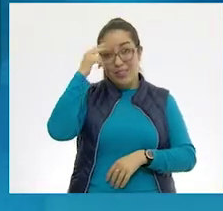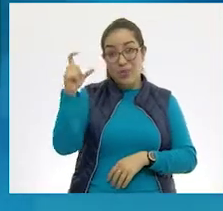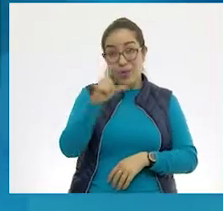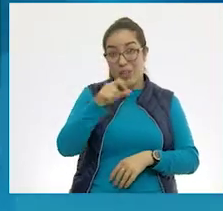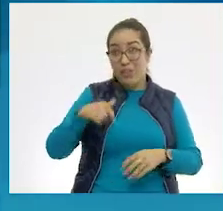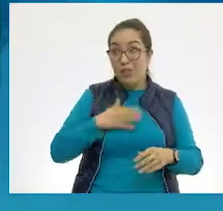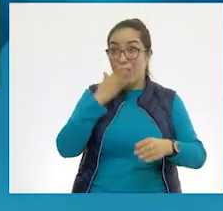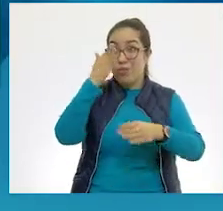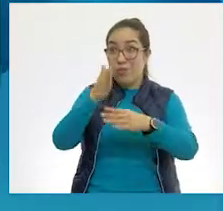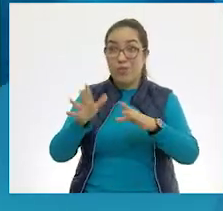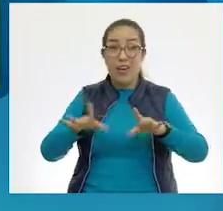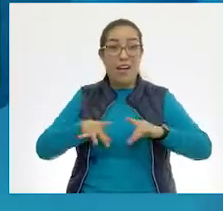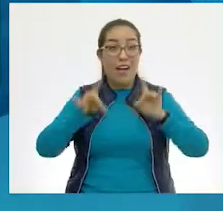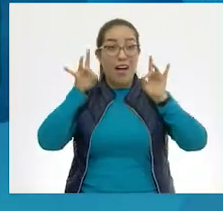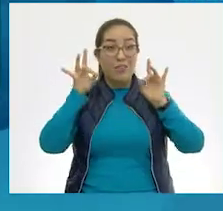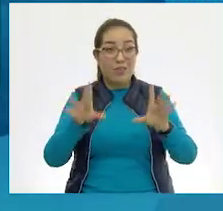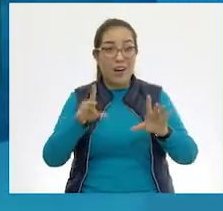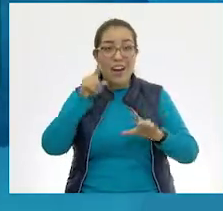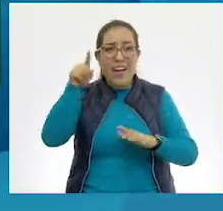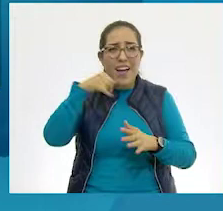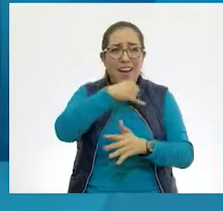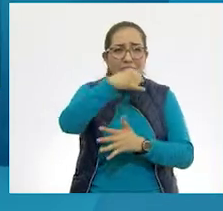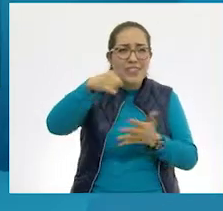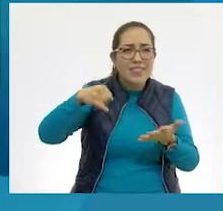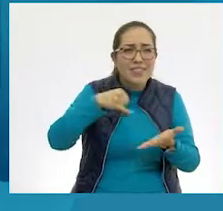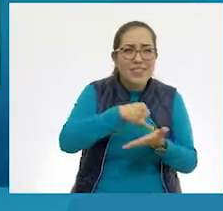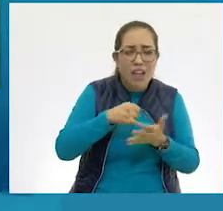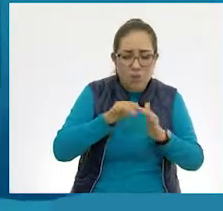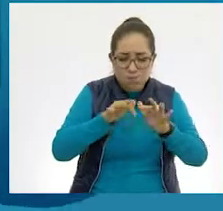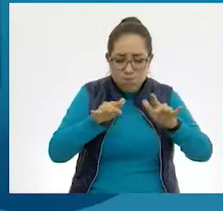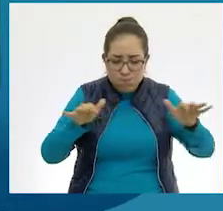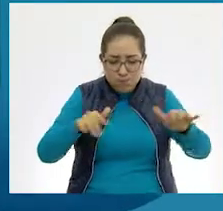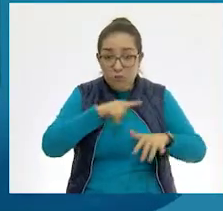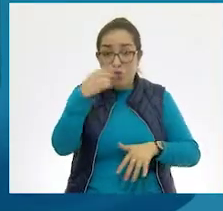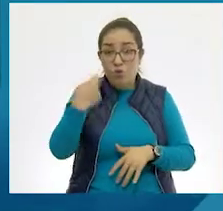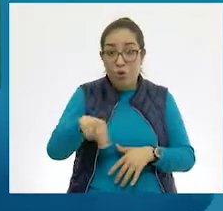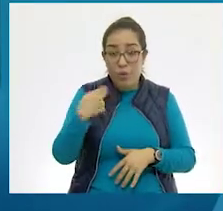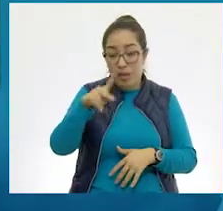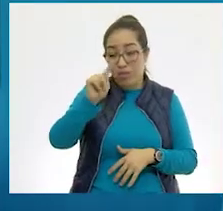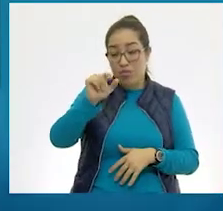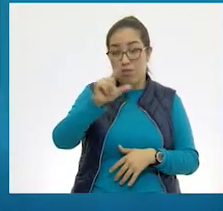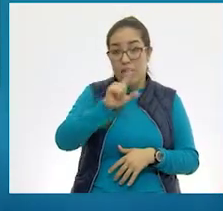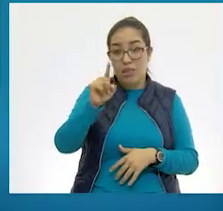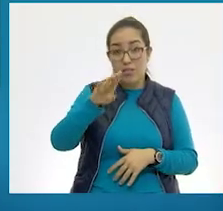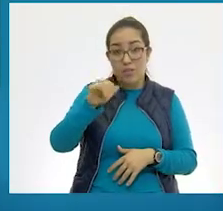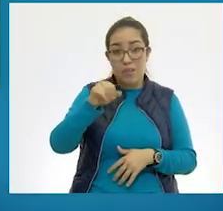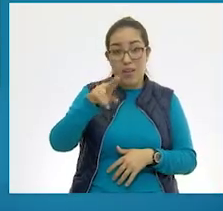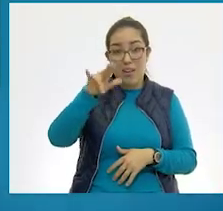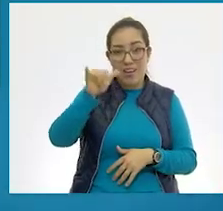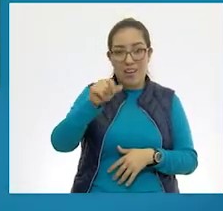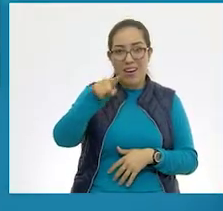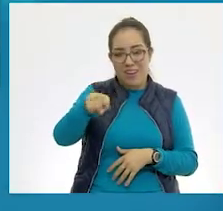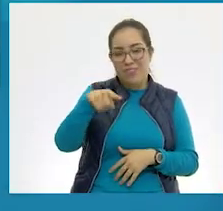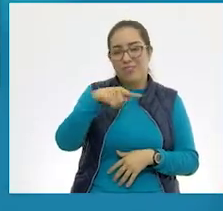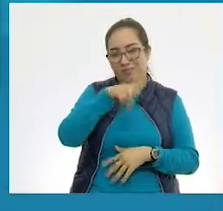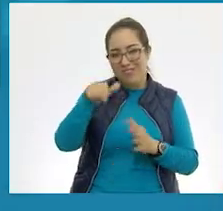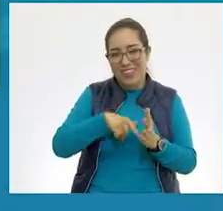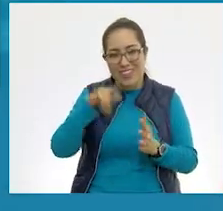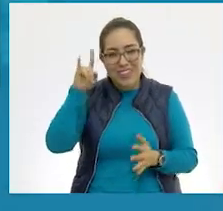Australia, ¿sí? A una isla que se llama Tasmania, de donde es el demonio,